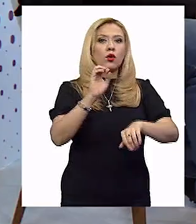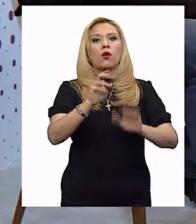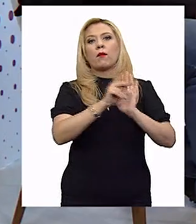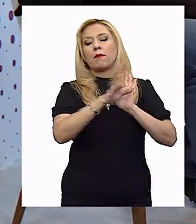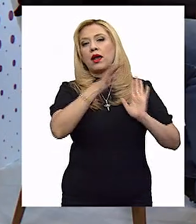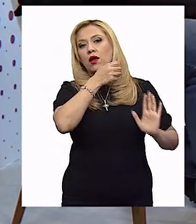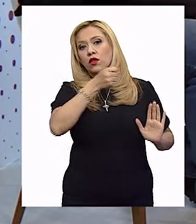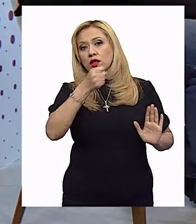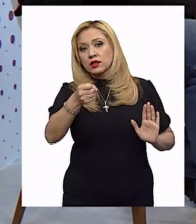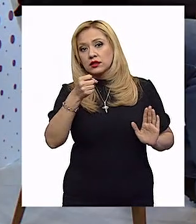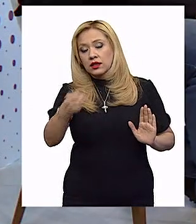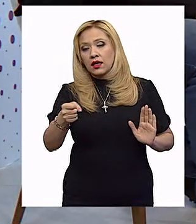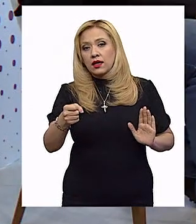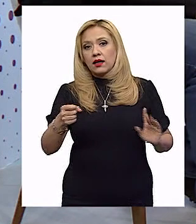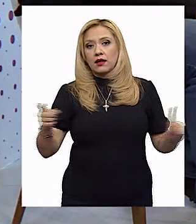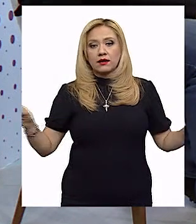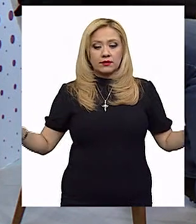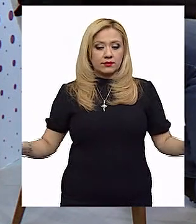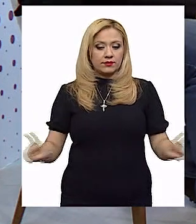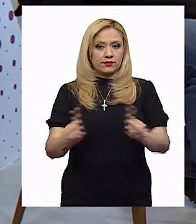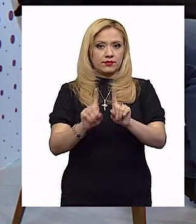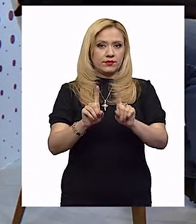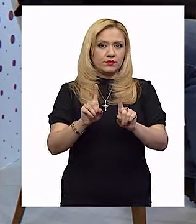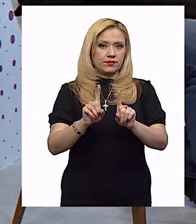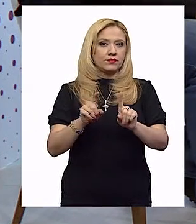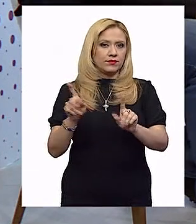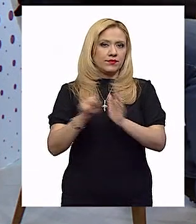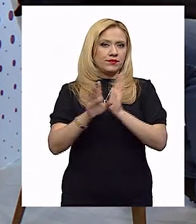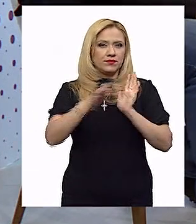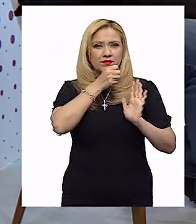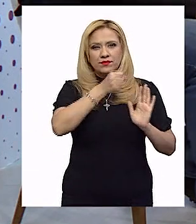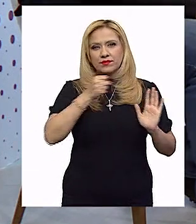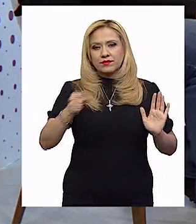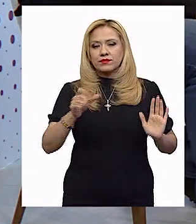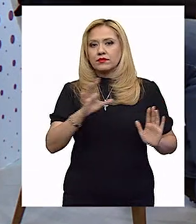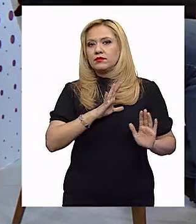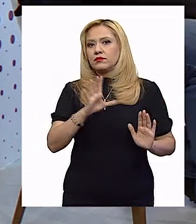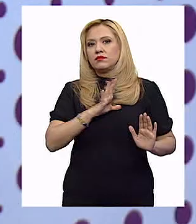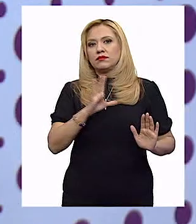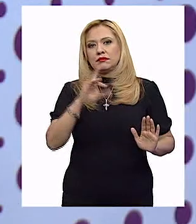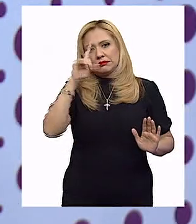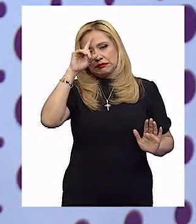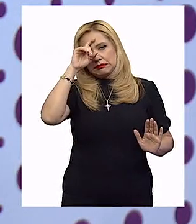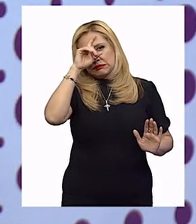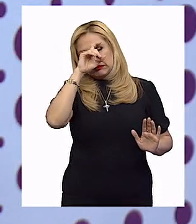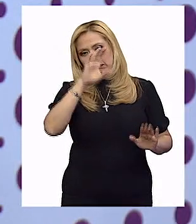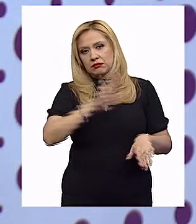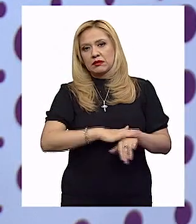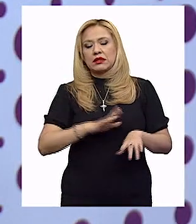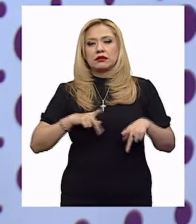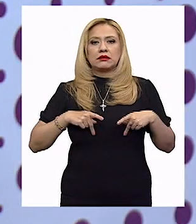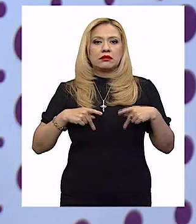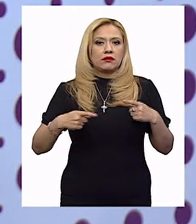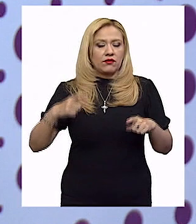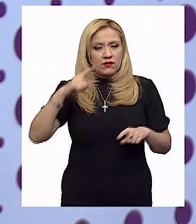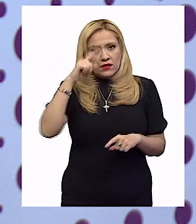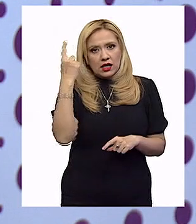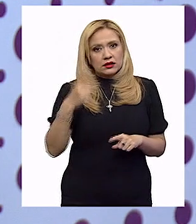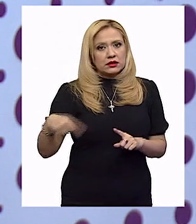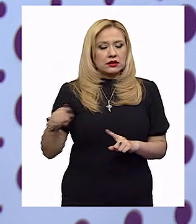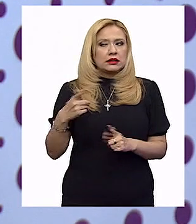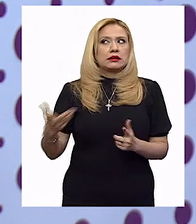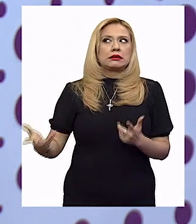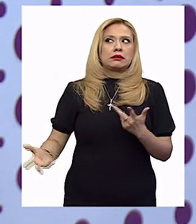periodista, sobre todo en este contexto mexicano donde los periodistas se encuentran en un alto nivel de vulnerabilidad, se les debe de garantizar